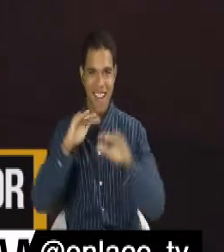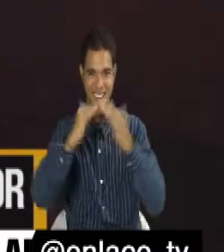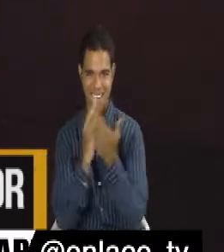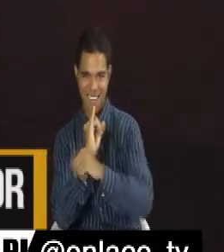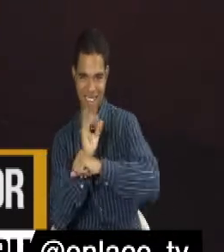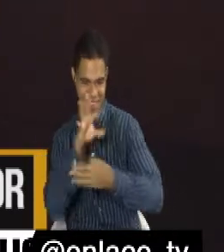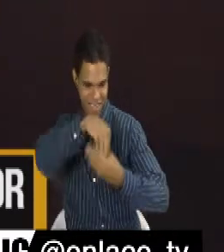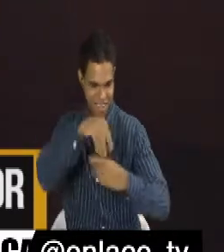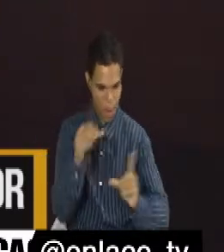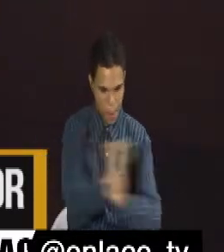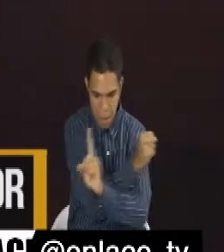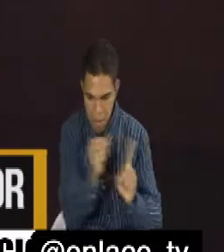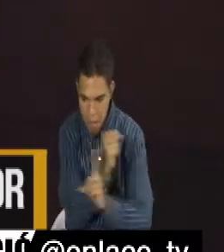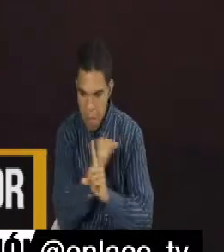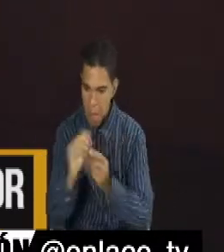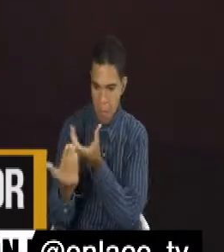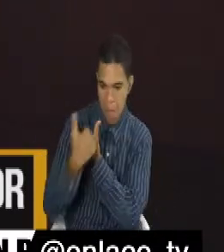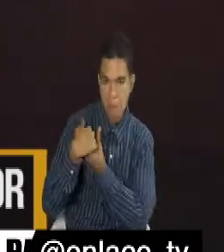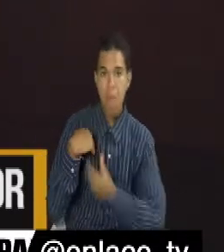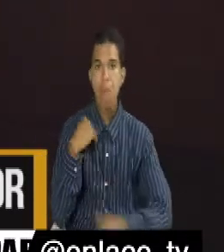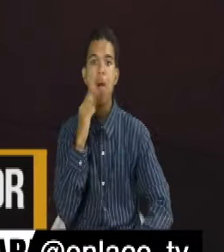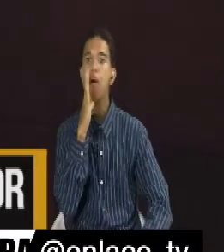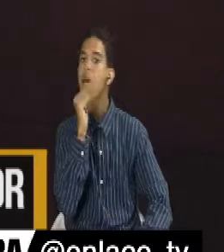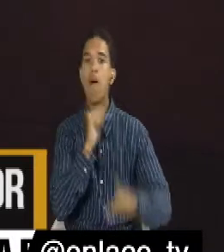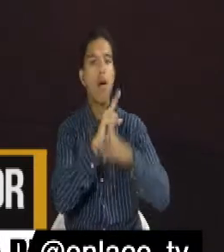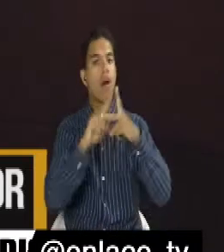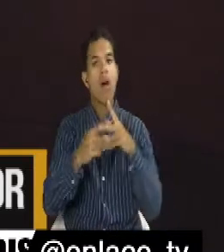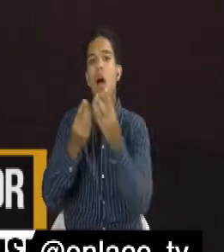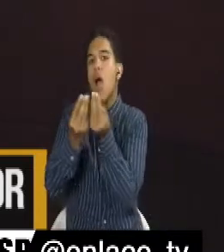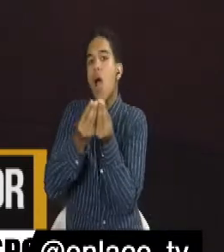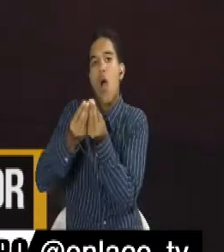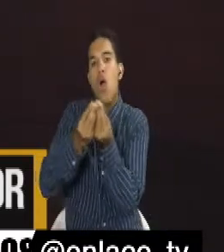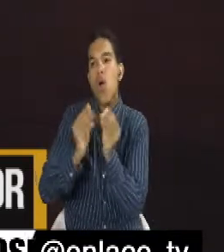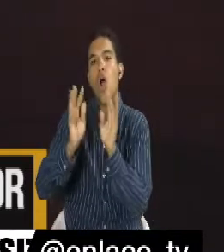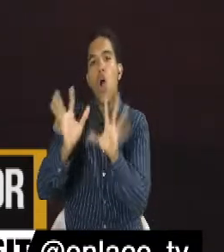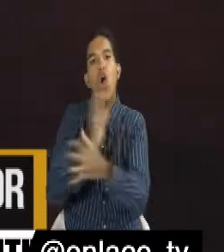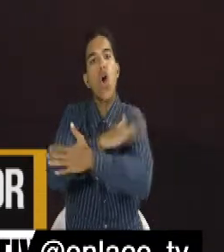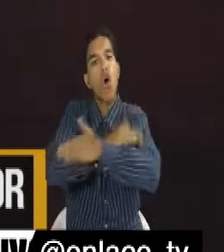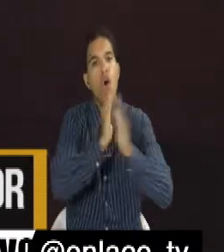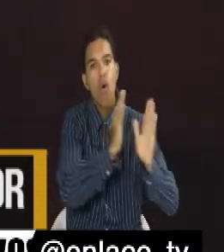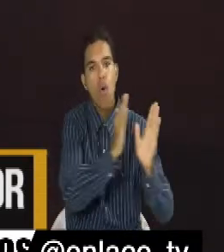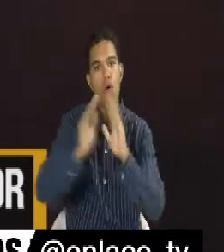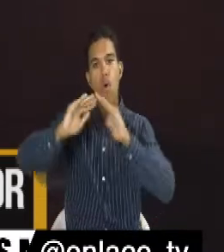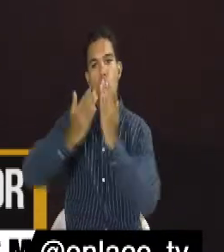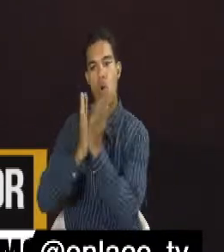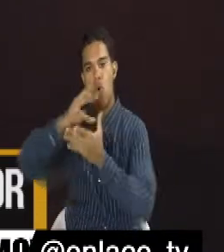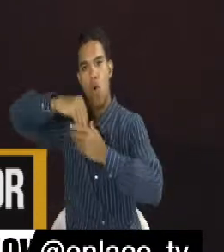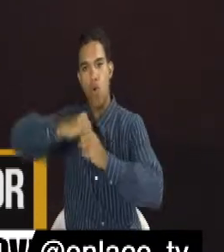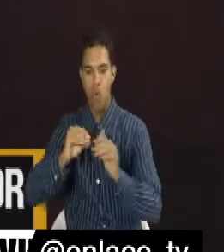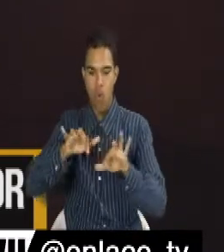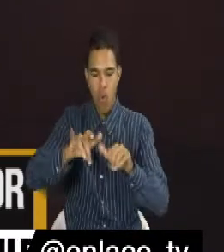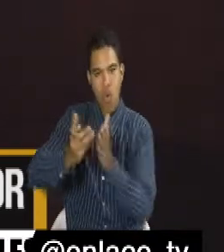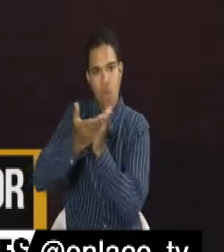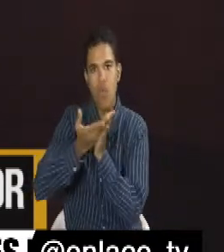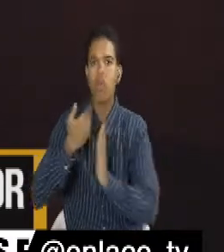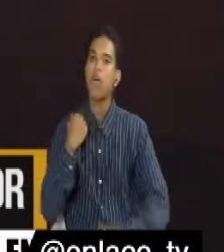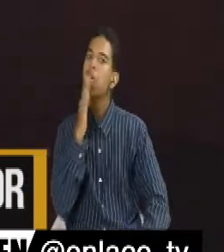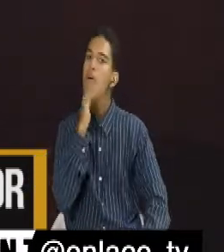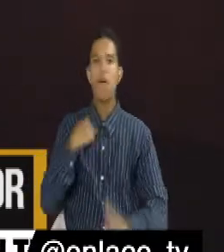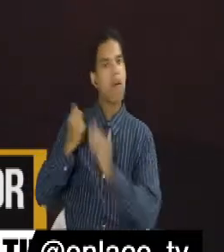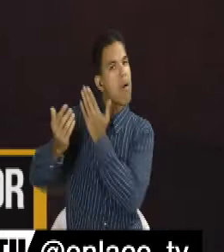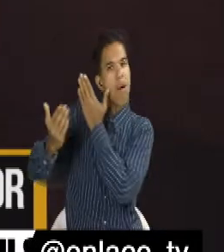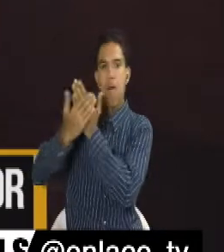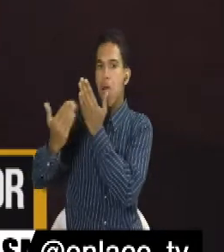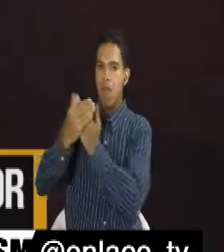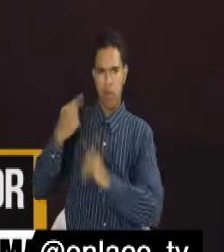educativa, y tampoco aparece reportada ante el Comité de Convivencia Escolar de la Secretaría de Educación. Estamos haciendo la